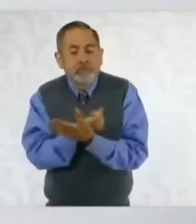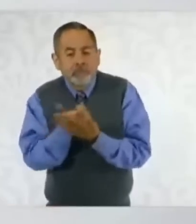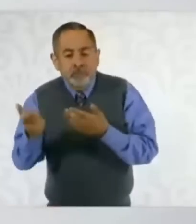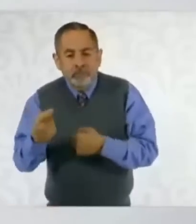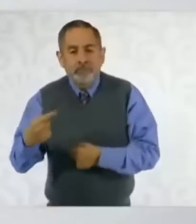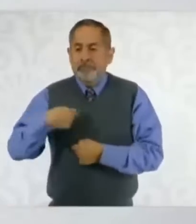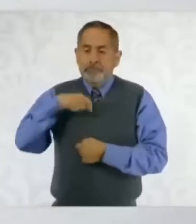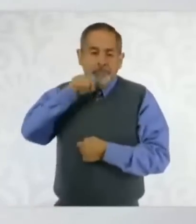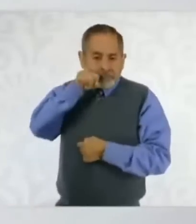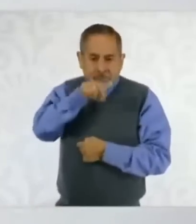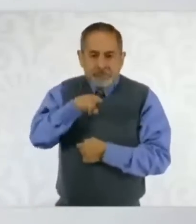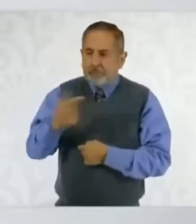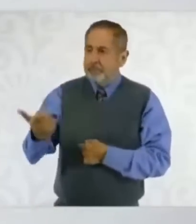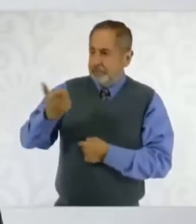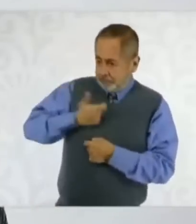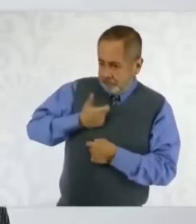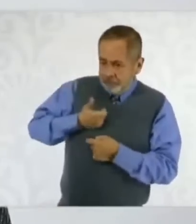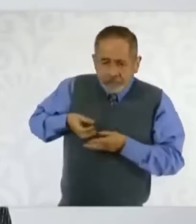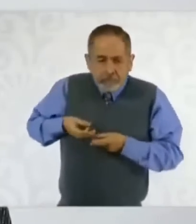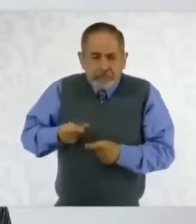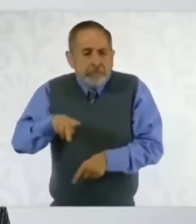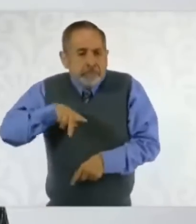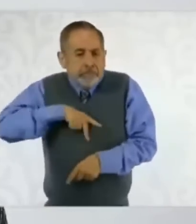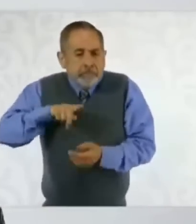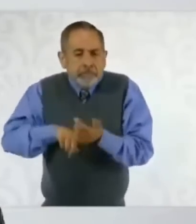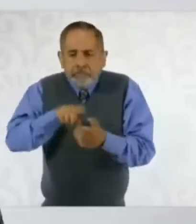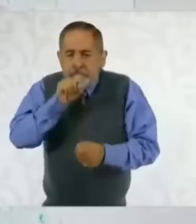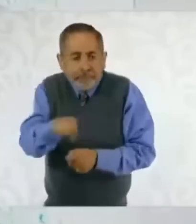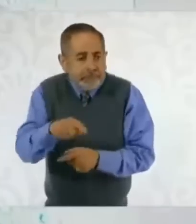el salario que tenga como presidenta de la República.